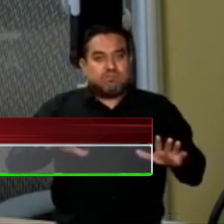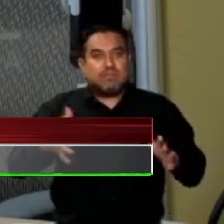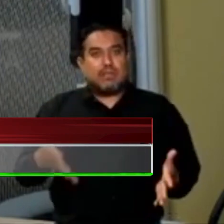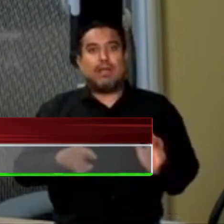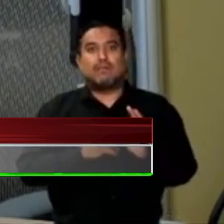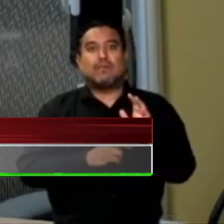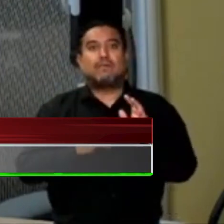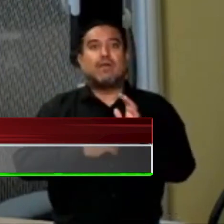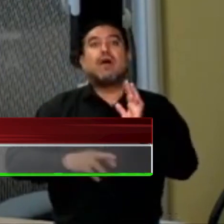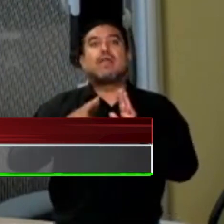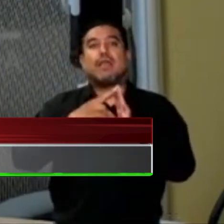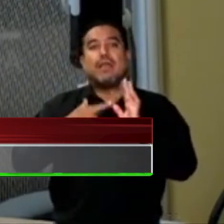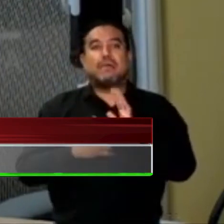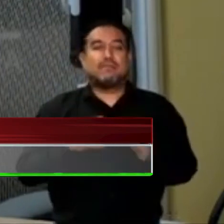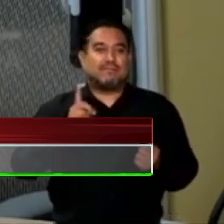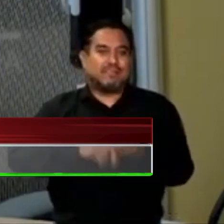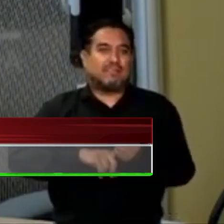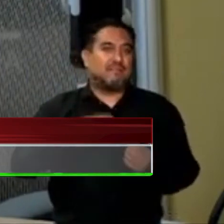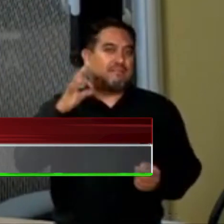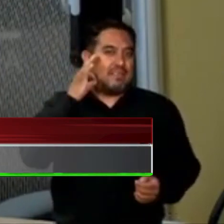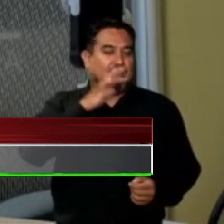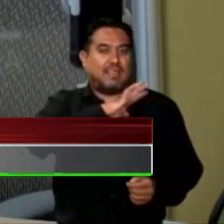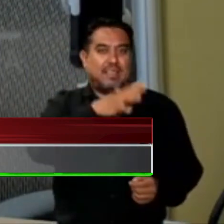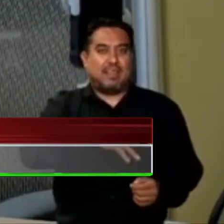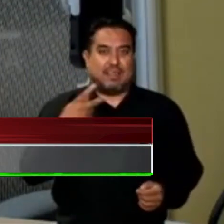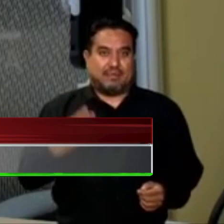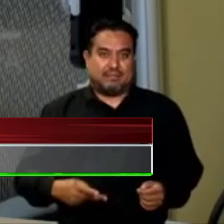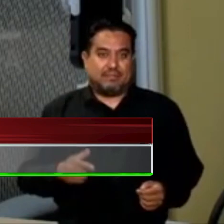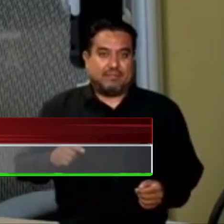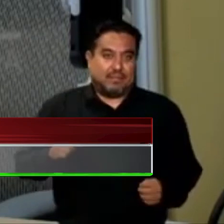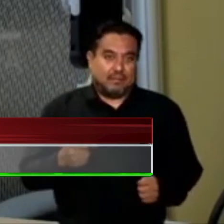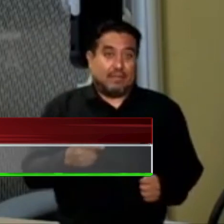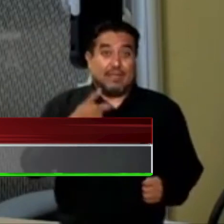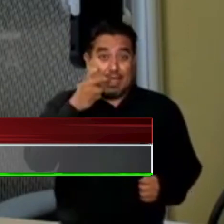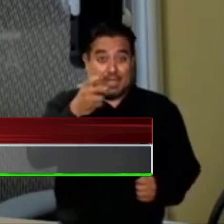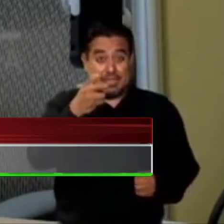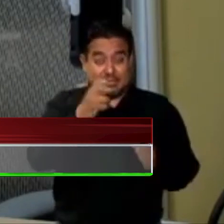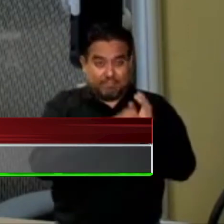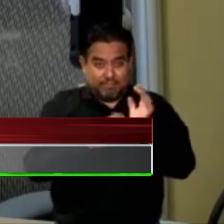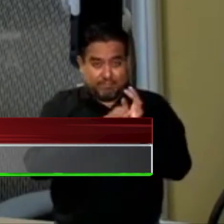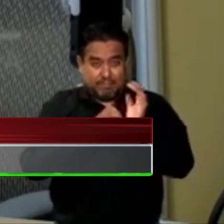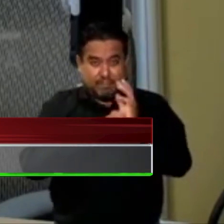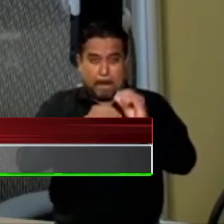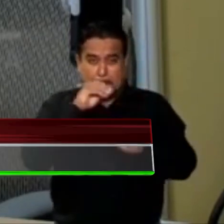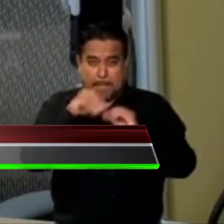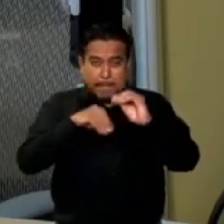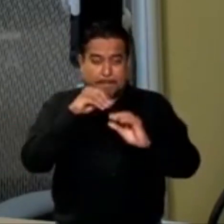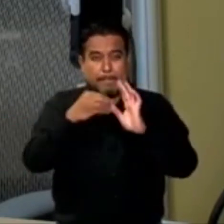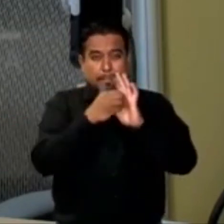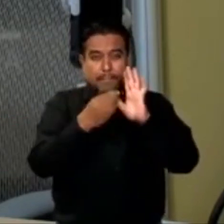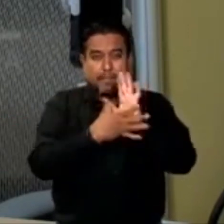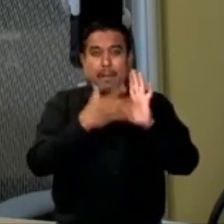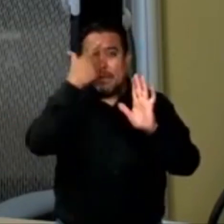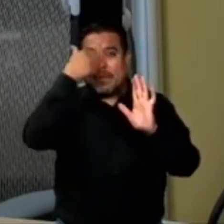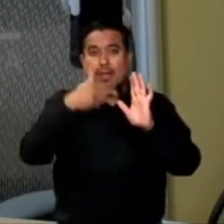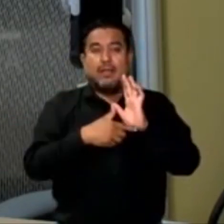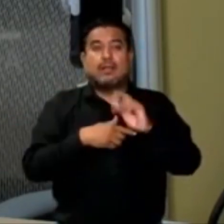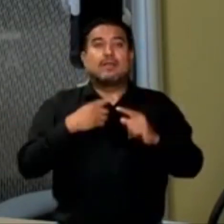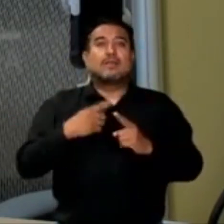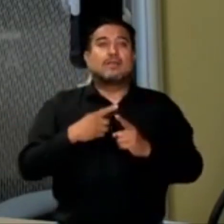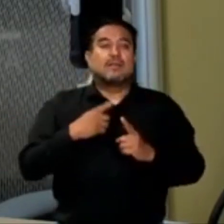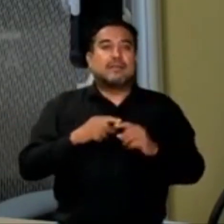al reglamento interior de la Fiscalía General del Estado. En dicha modificación se adicionó un capítulo relativo al